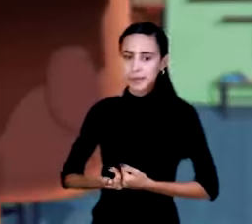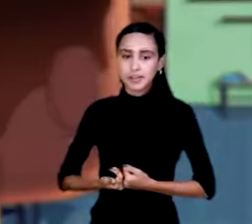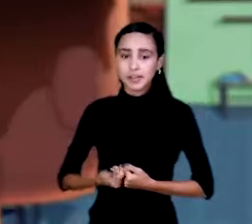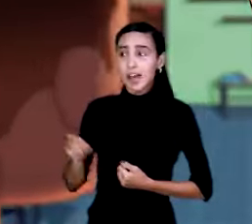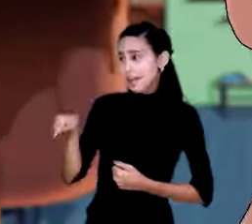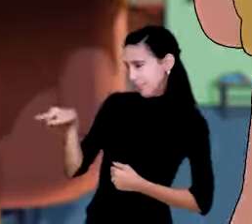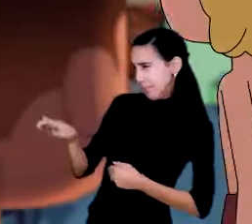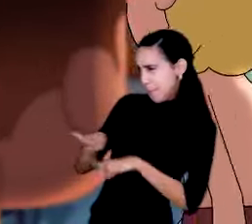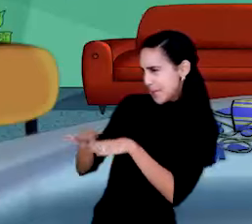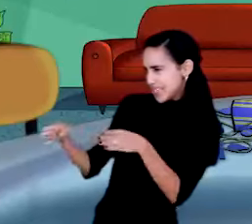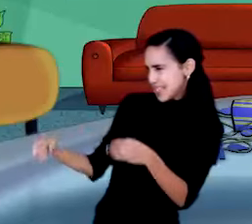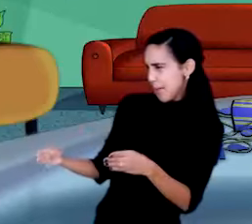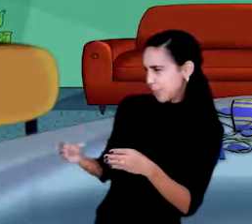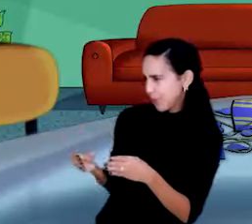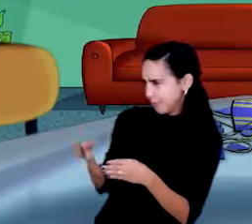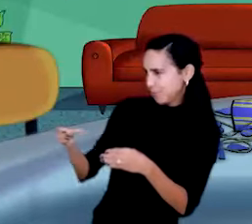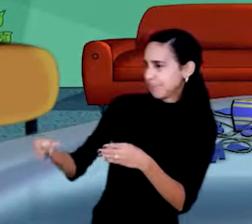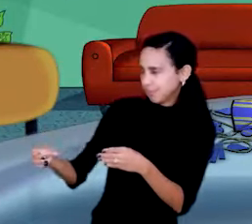cogerlo.